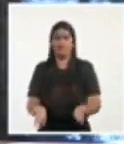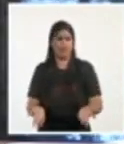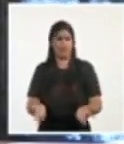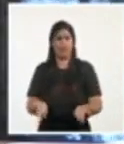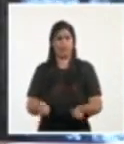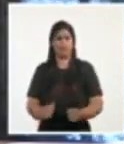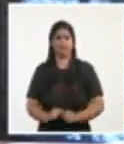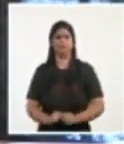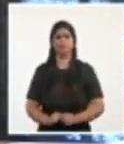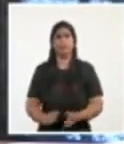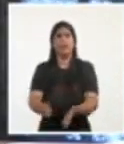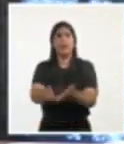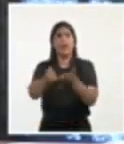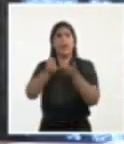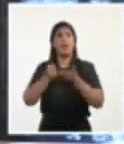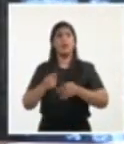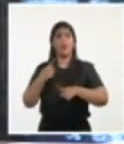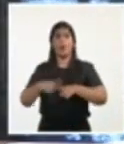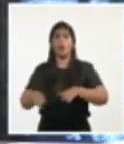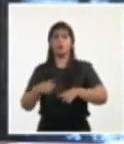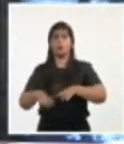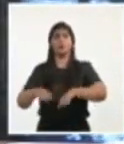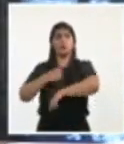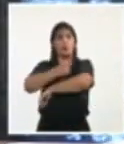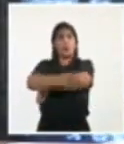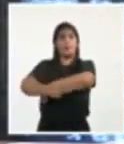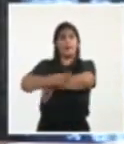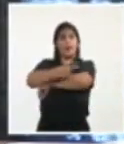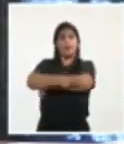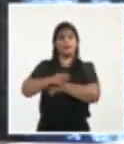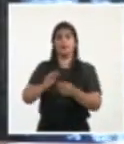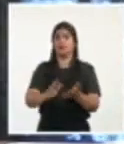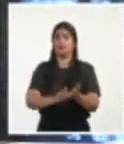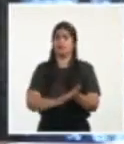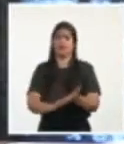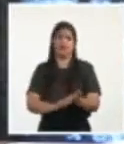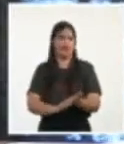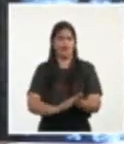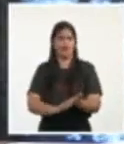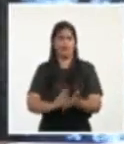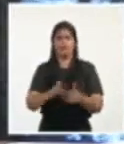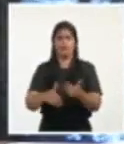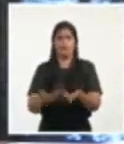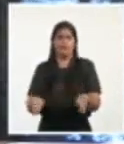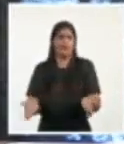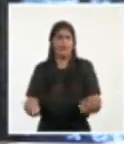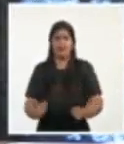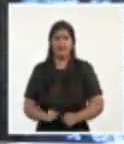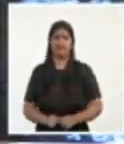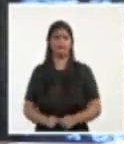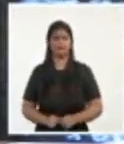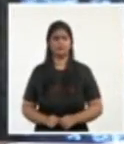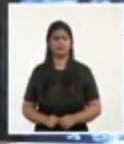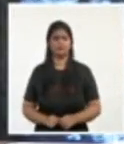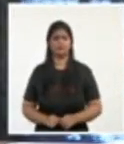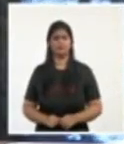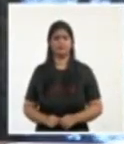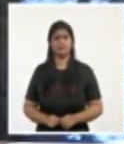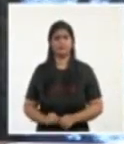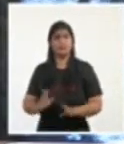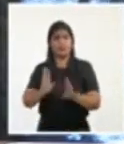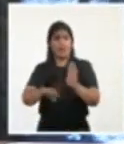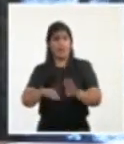salud, las cifras así lo dicen. Hemos sido negados la venta en un momento determinado de